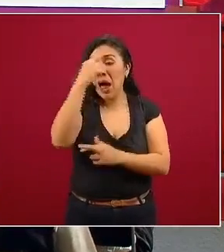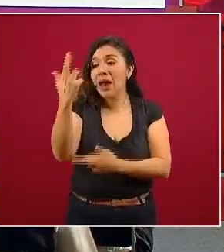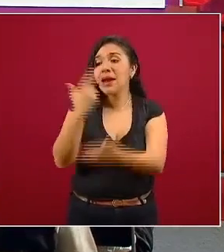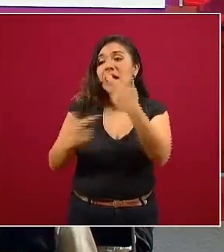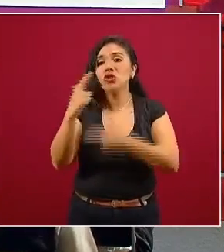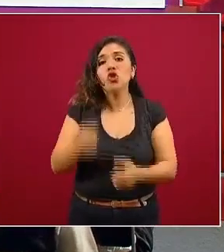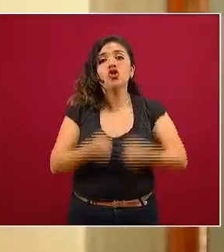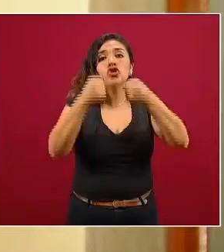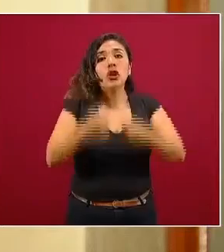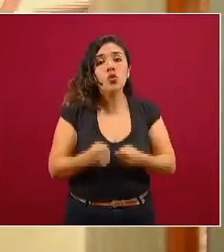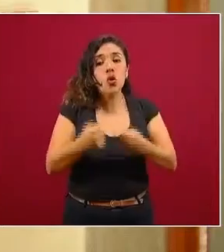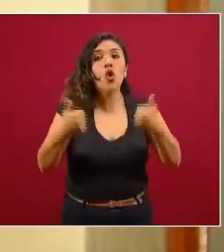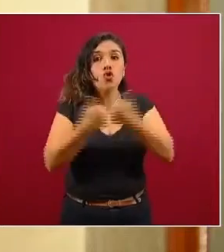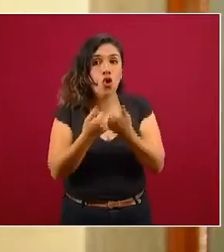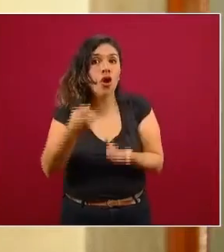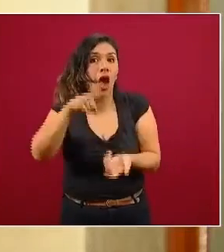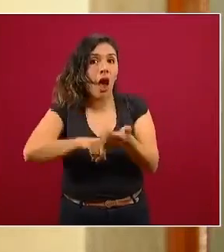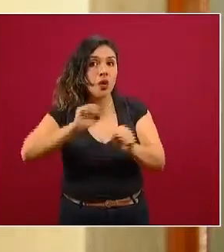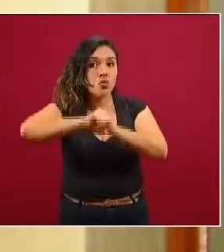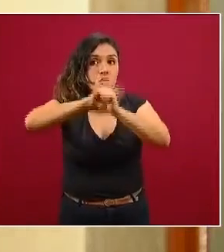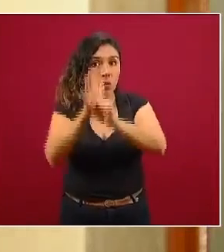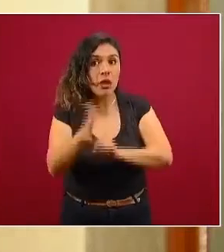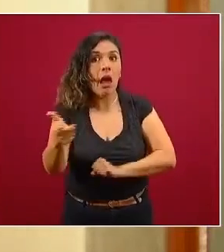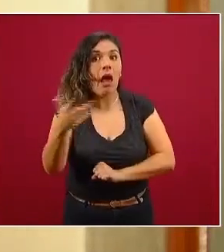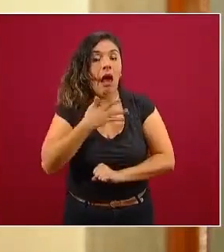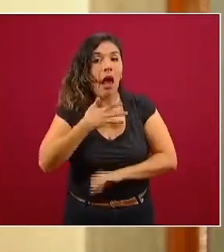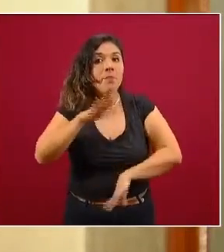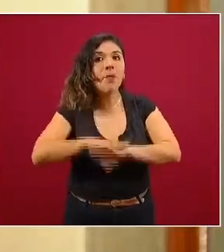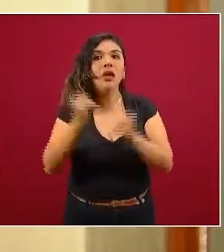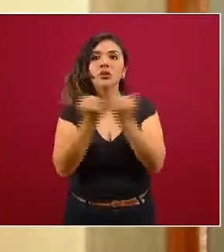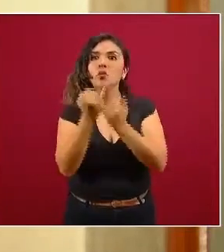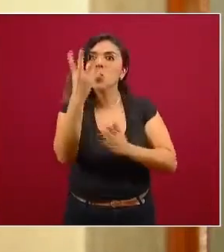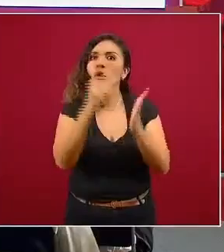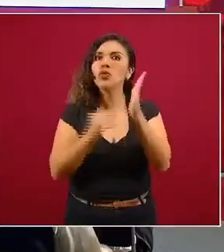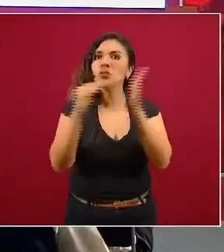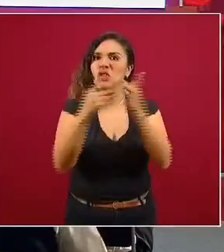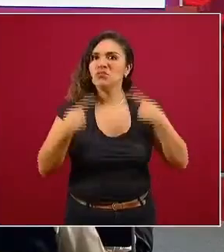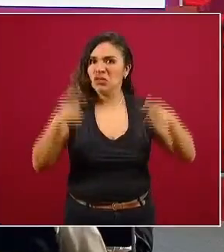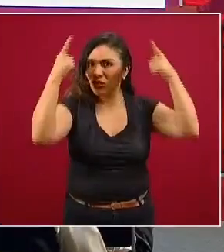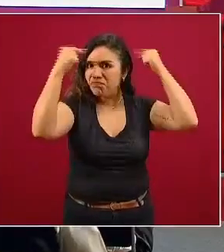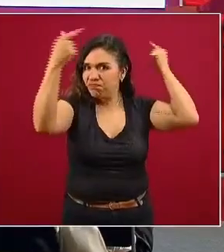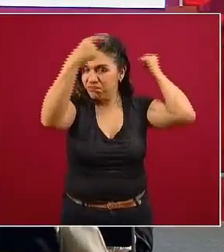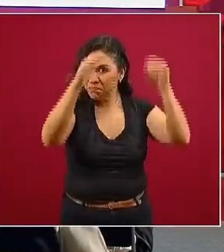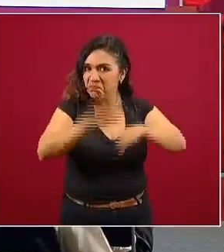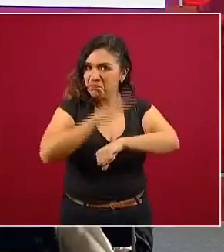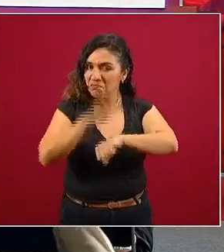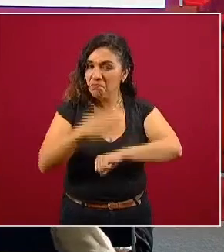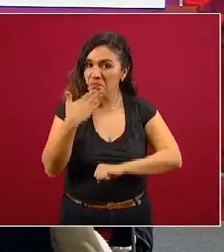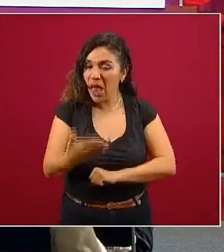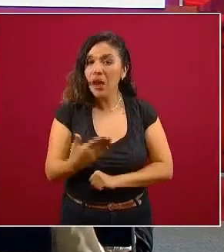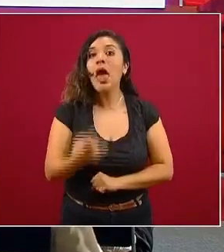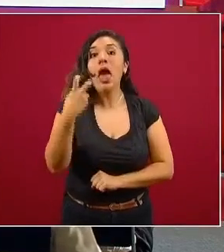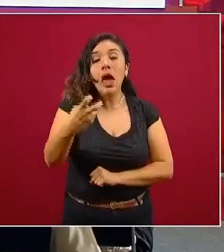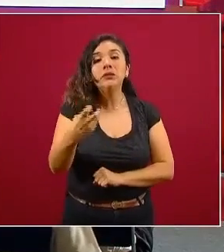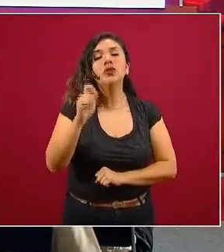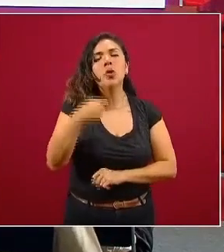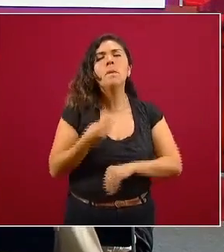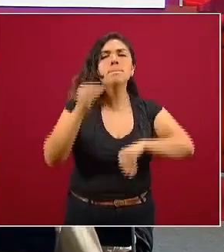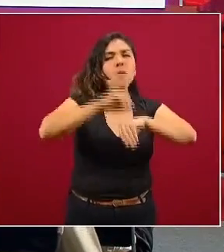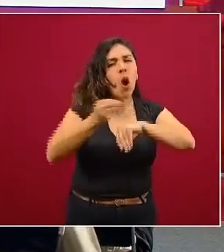trabajo ante COVID. Aquí también tenemos más de 4 millones de graduados en ese curso. Hemos